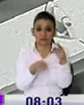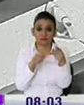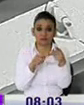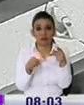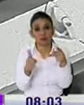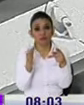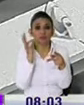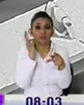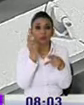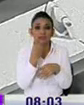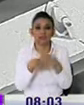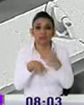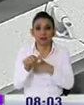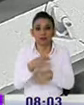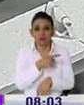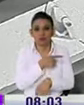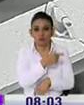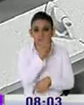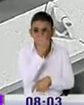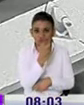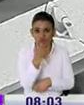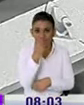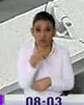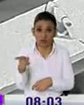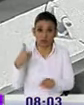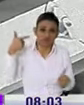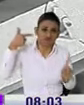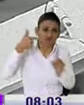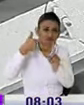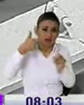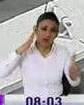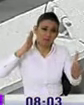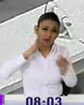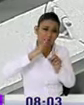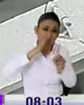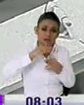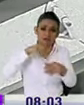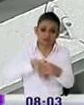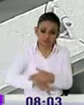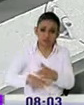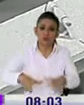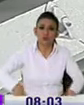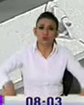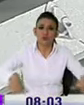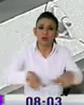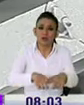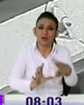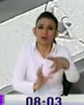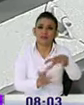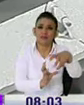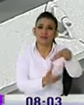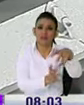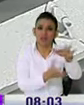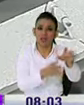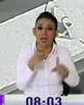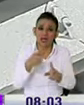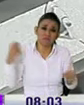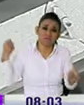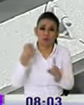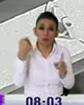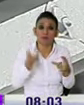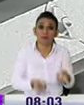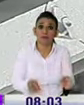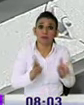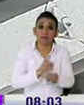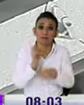la hija del propietario. Bajo amenazas con armas de fuego, la ingresan al cuarto de lavandería. Ahí la golpean y proceden a